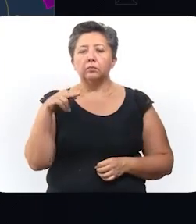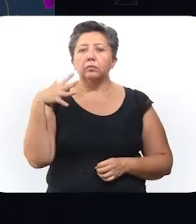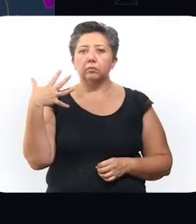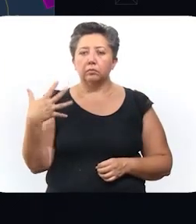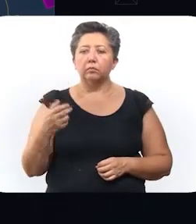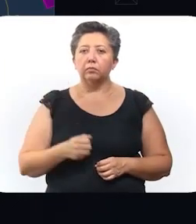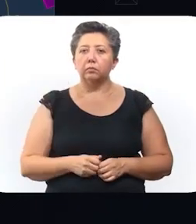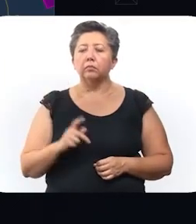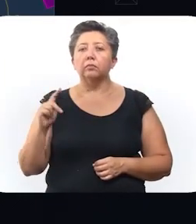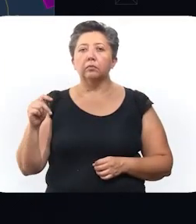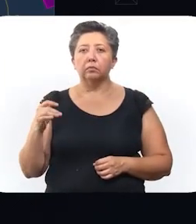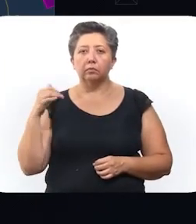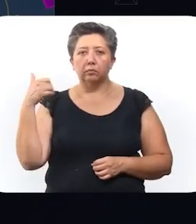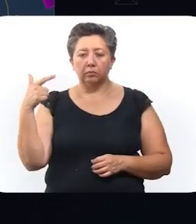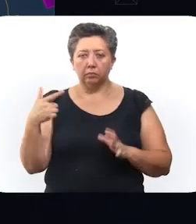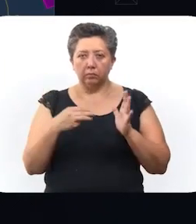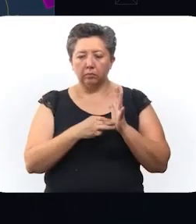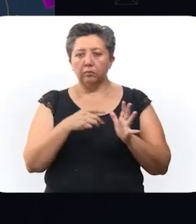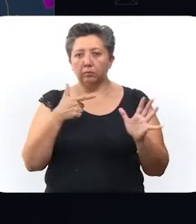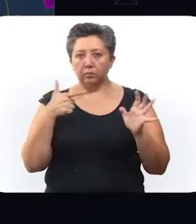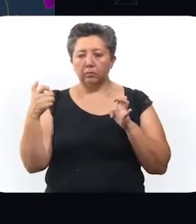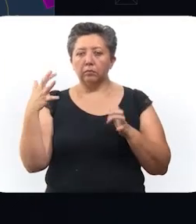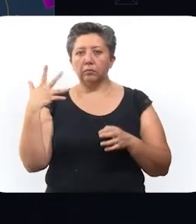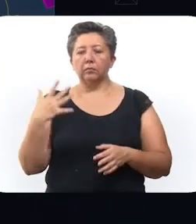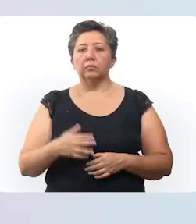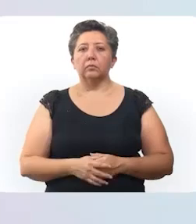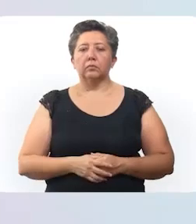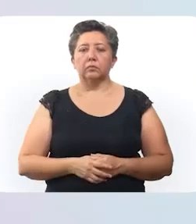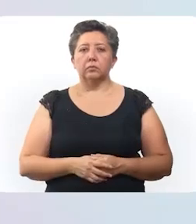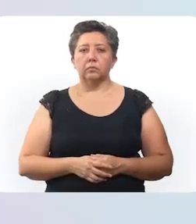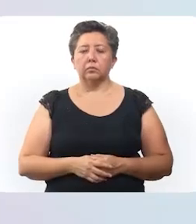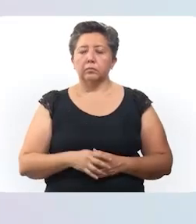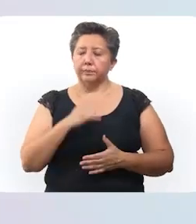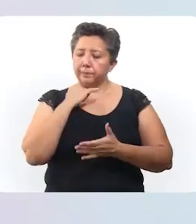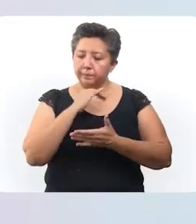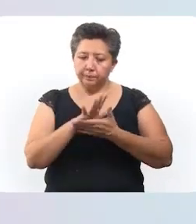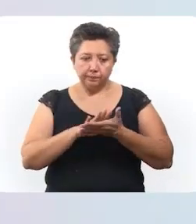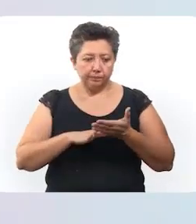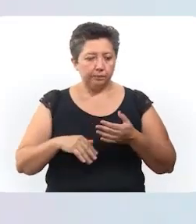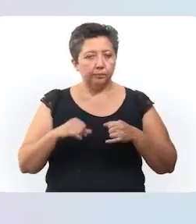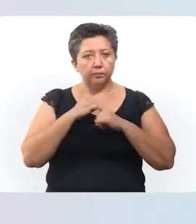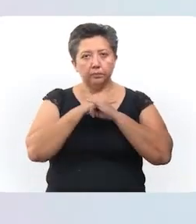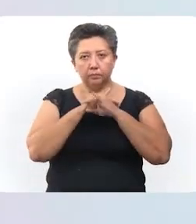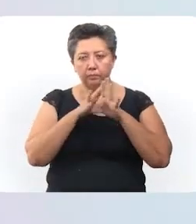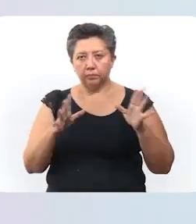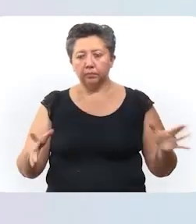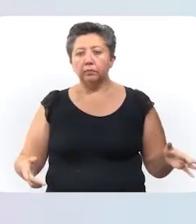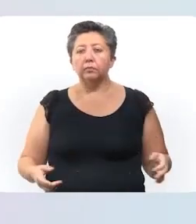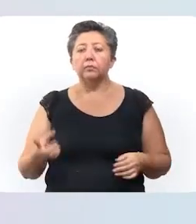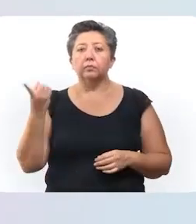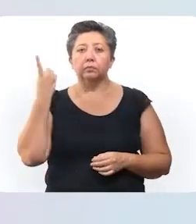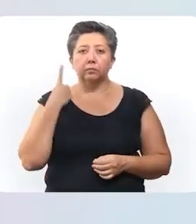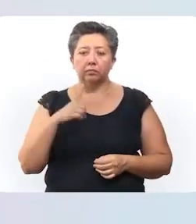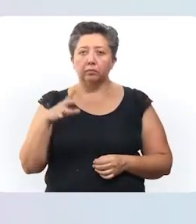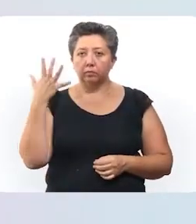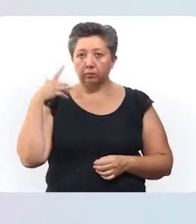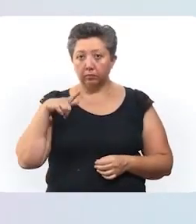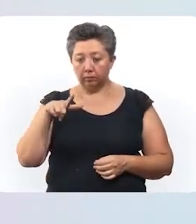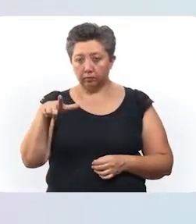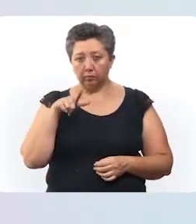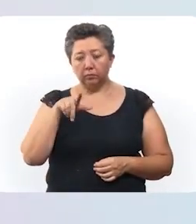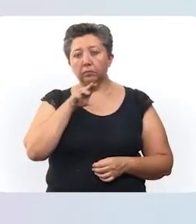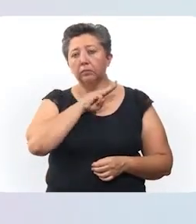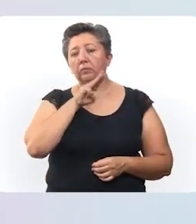4.685, en la zona poniente 7.750. Lamentablemente en este parte médico informamos de